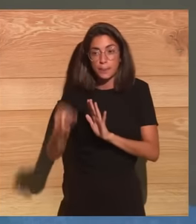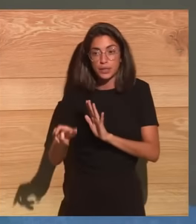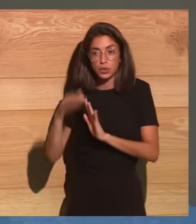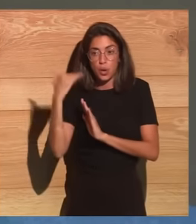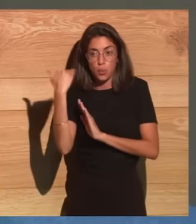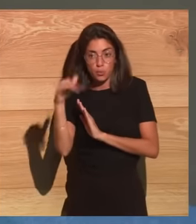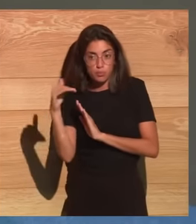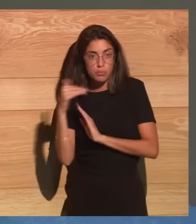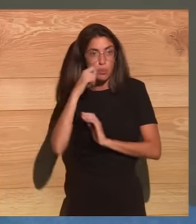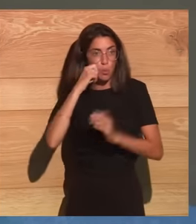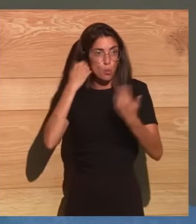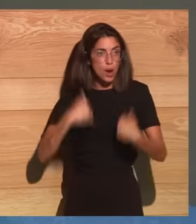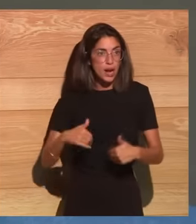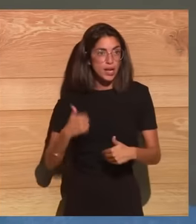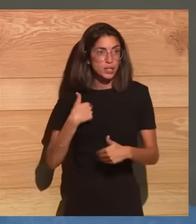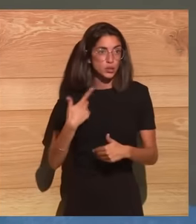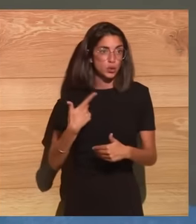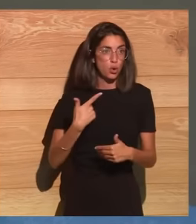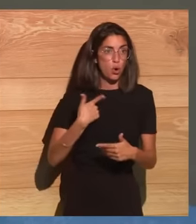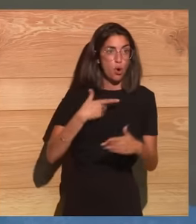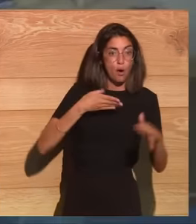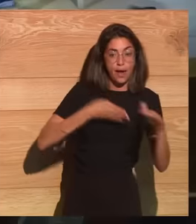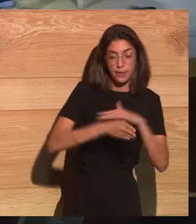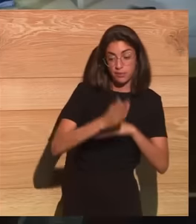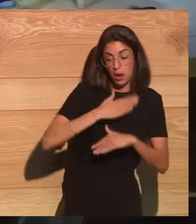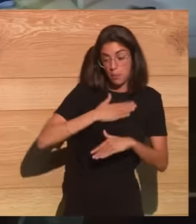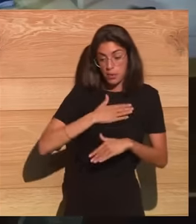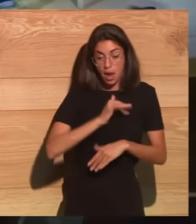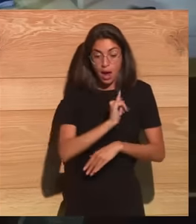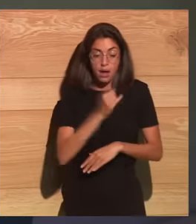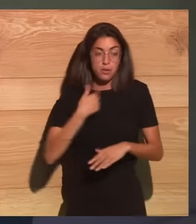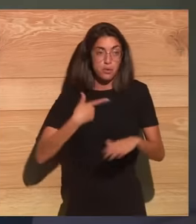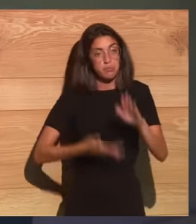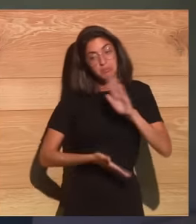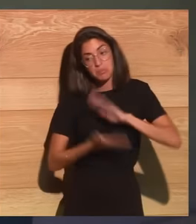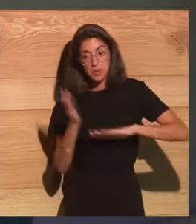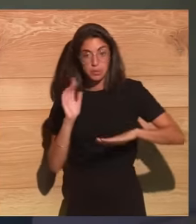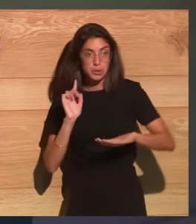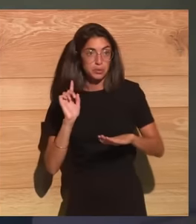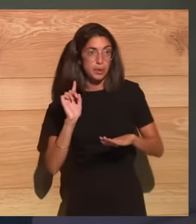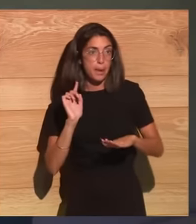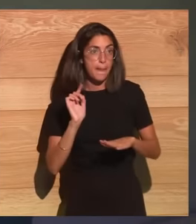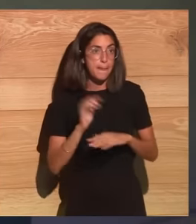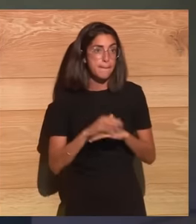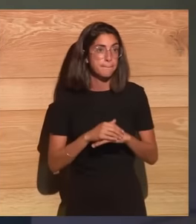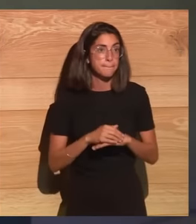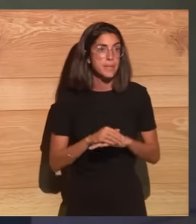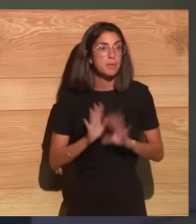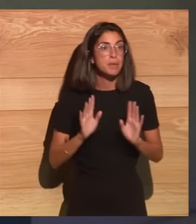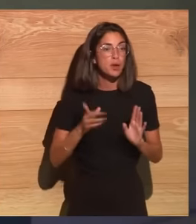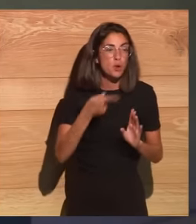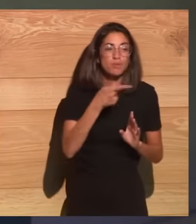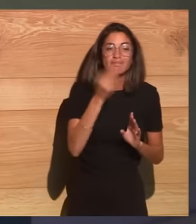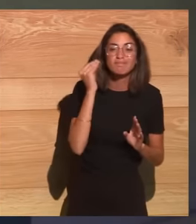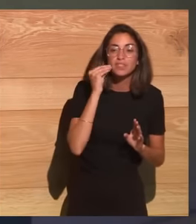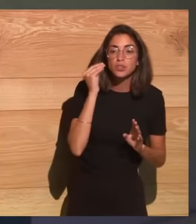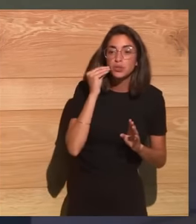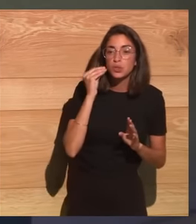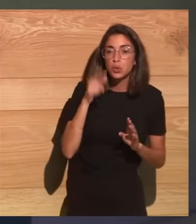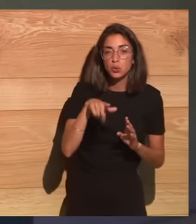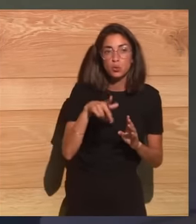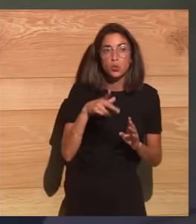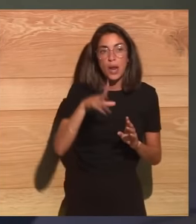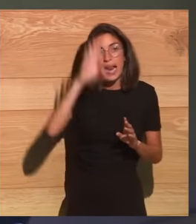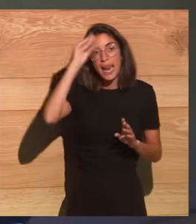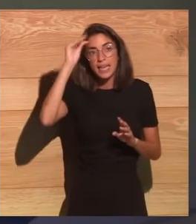gente que lo que hace es decir, no, pues yo tengo mi entrada, yo voy para adentro. Pero la tontería es Indiana Jones. La tontería es no tener ser suficientemente